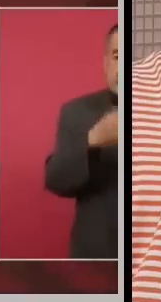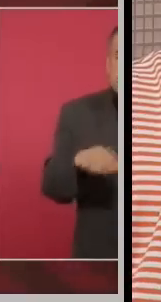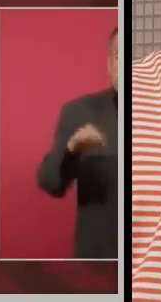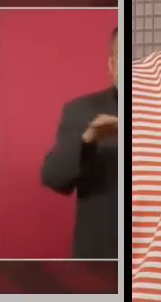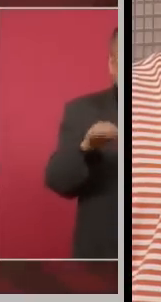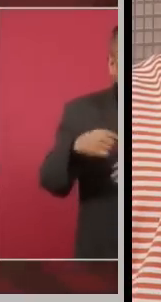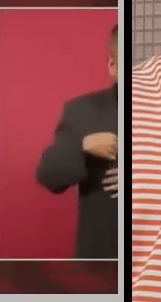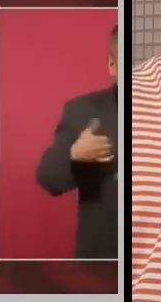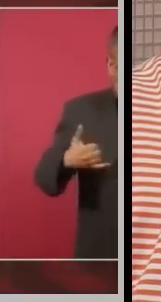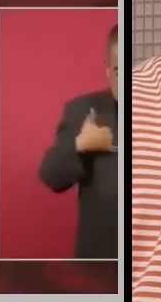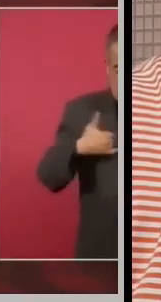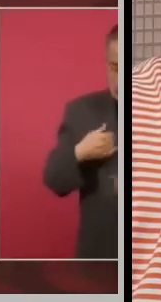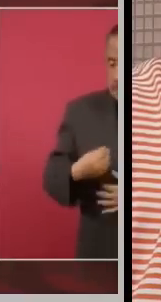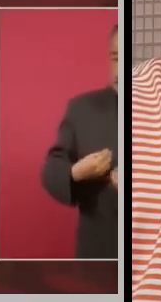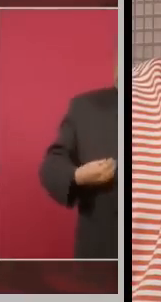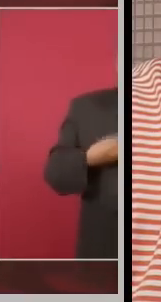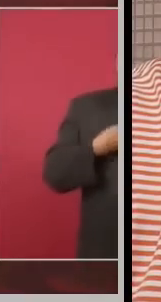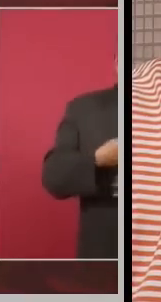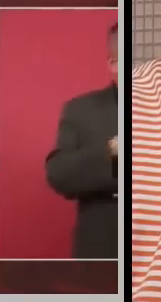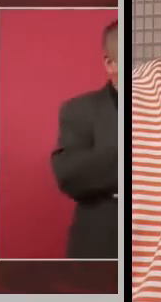no esté solo